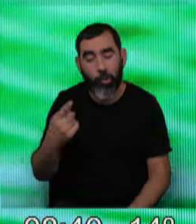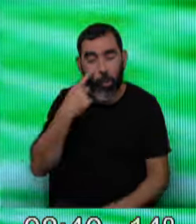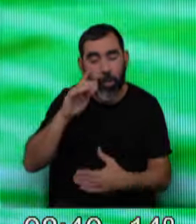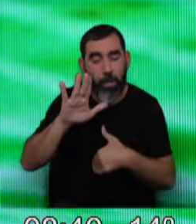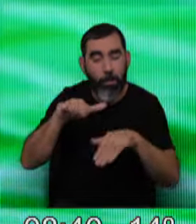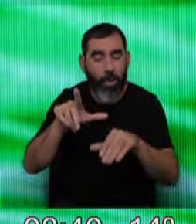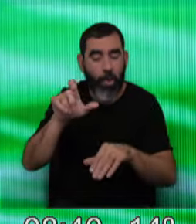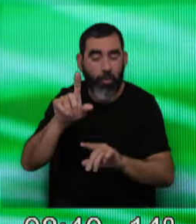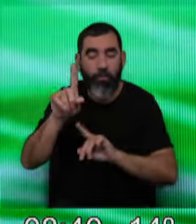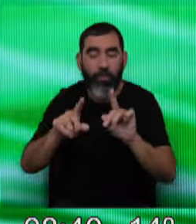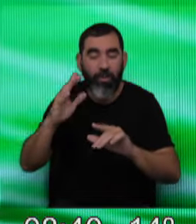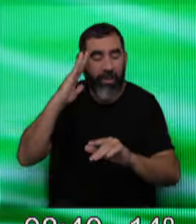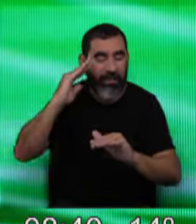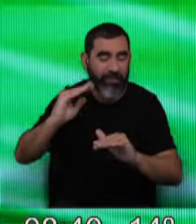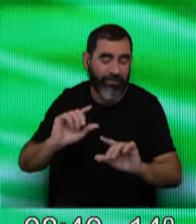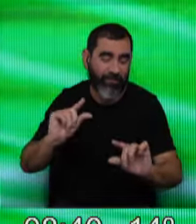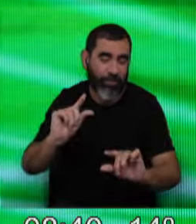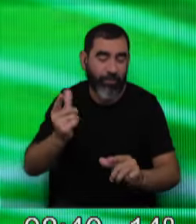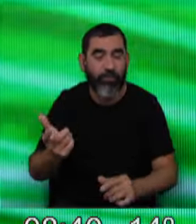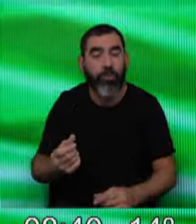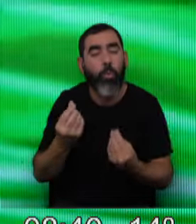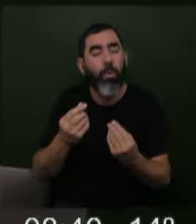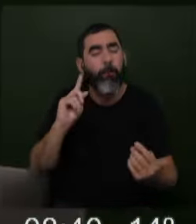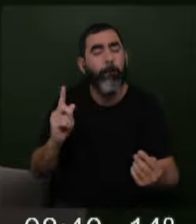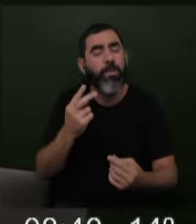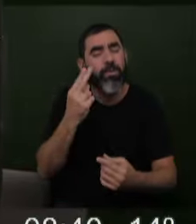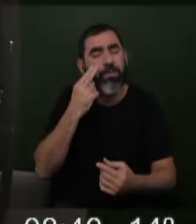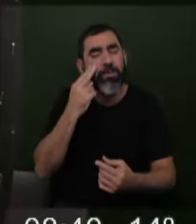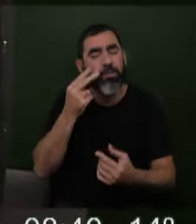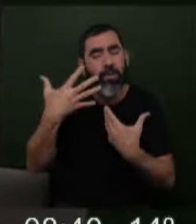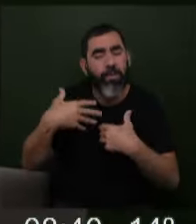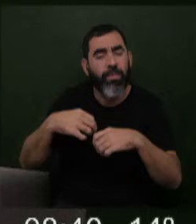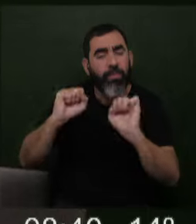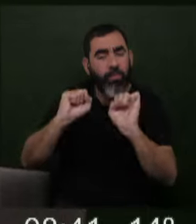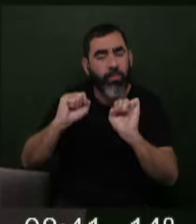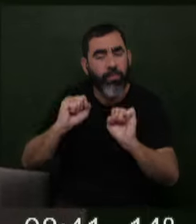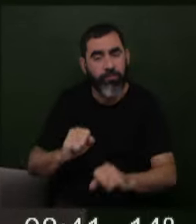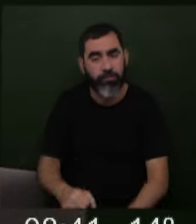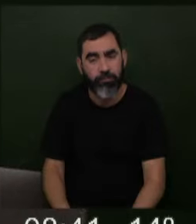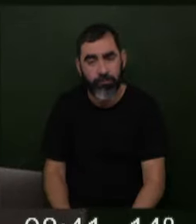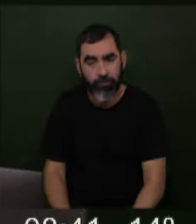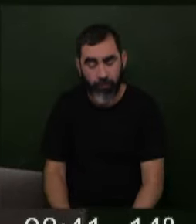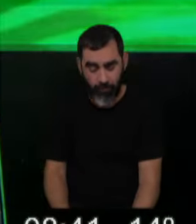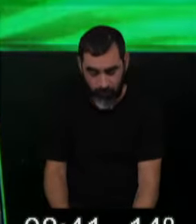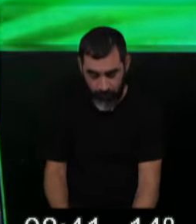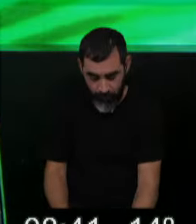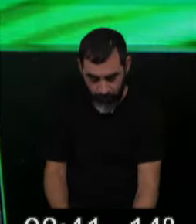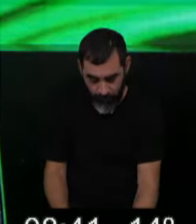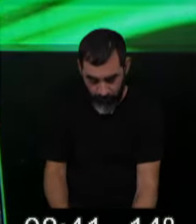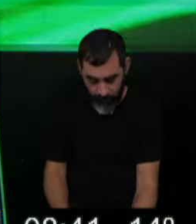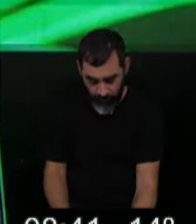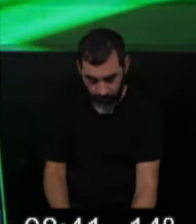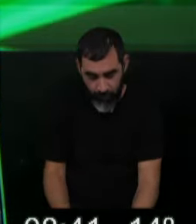puede traer la universidad, ¿no? ¿Y cuáles son los principales problemas que ustedes detectaron que me imagino que deben haber recorrido el barrio?